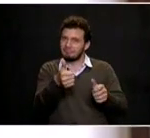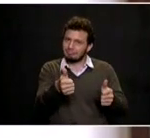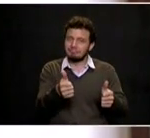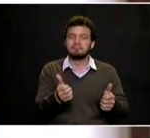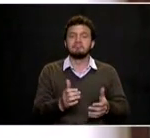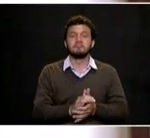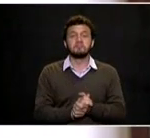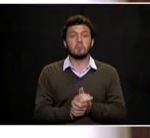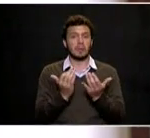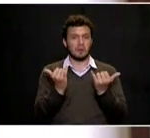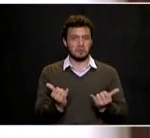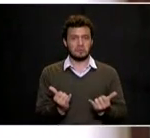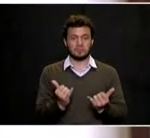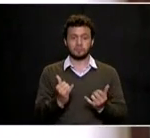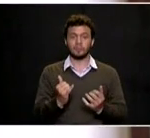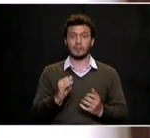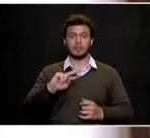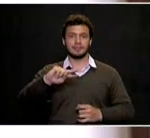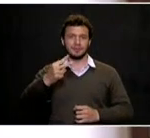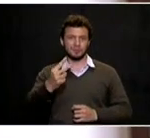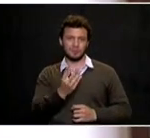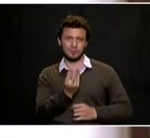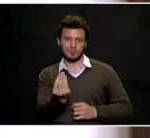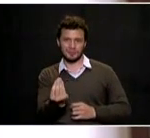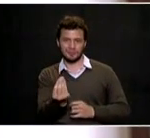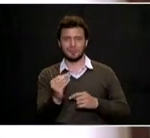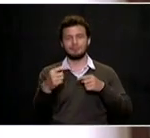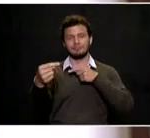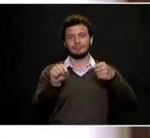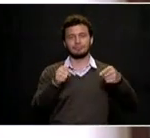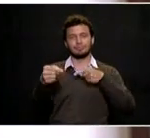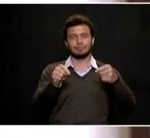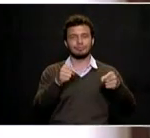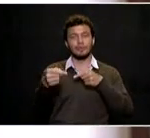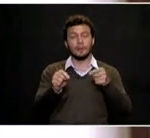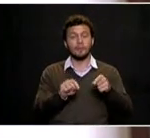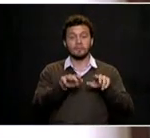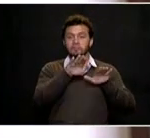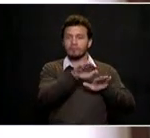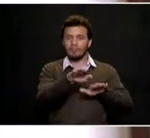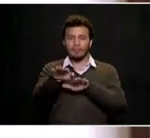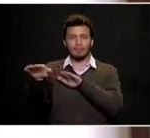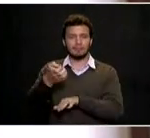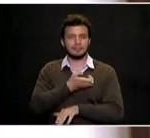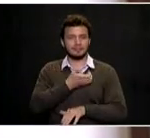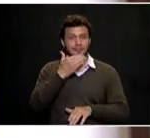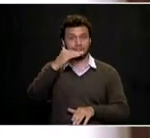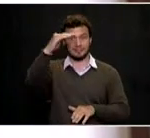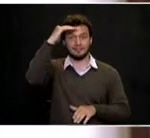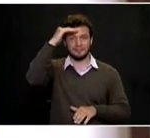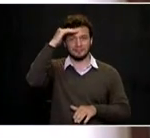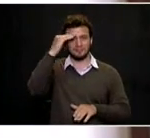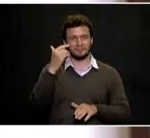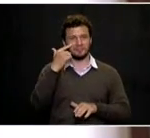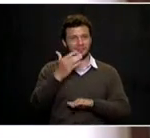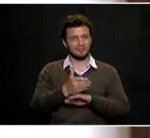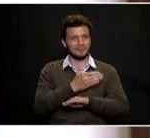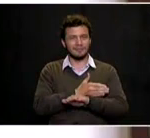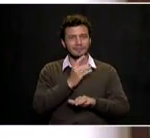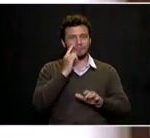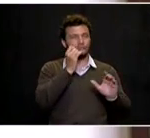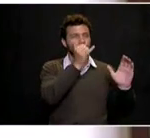de este de esta hora del debate con los candidatos a la alcaldía de medellín veíamos unas imágenes de exteriores y de